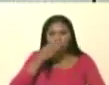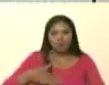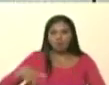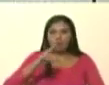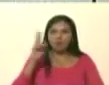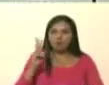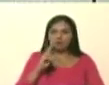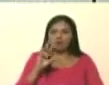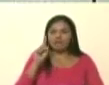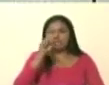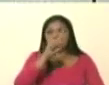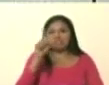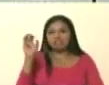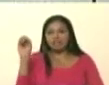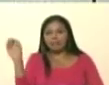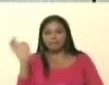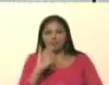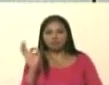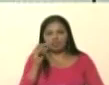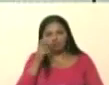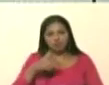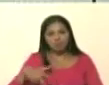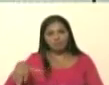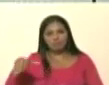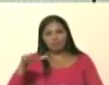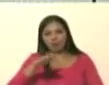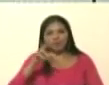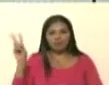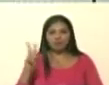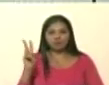el 100% es una falta de respeto a venezuela